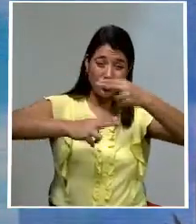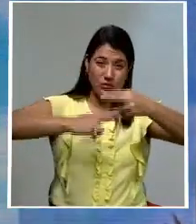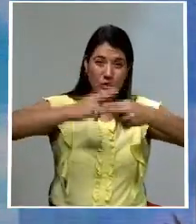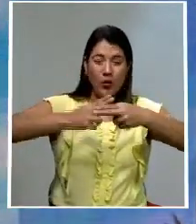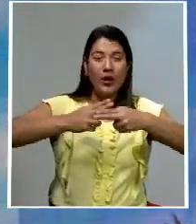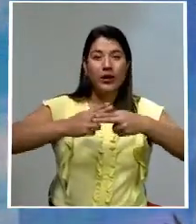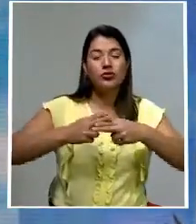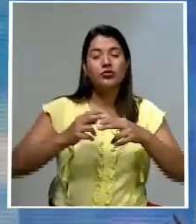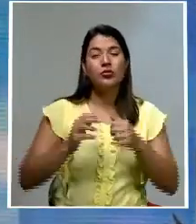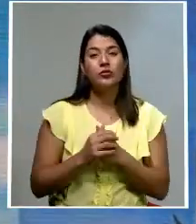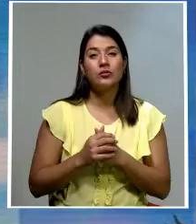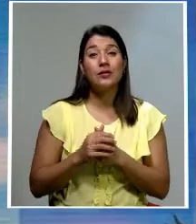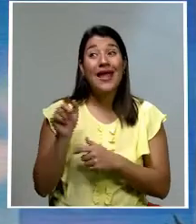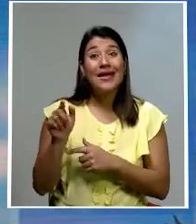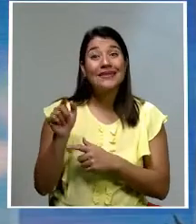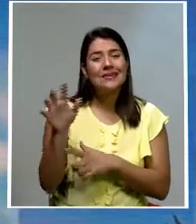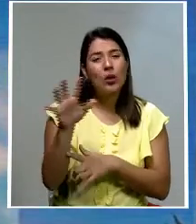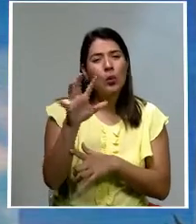Es un radar